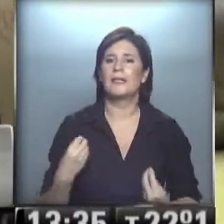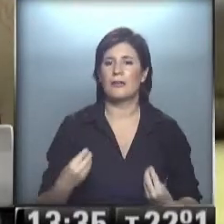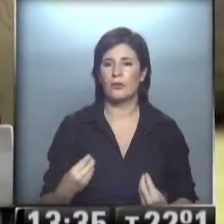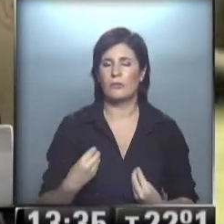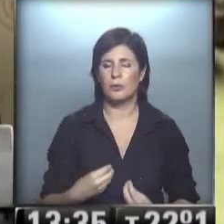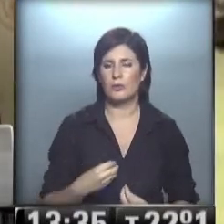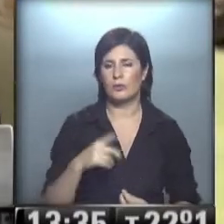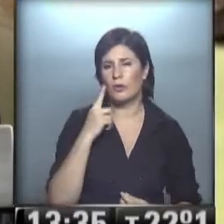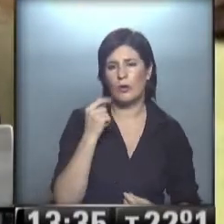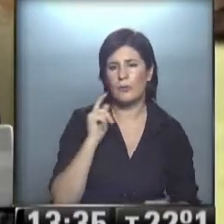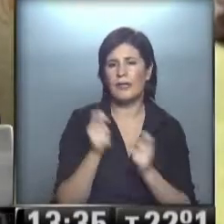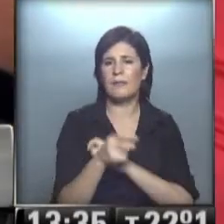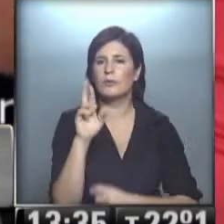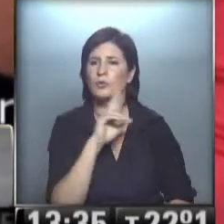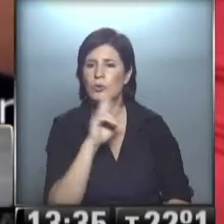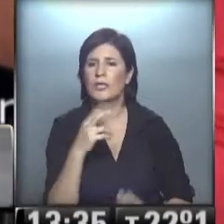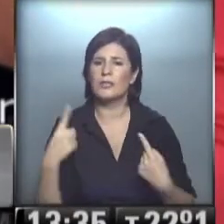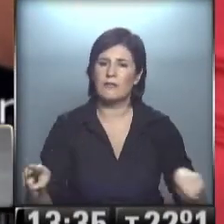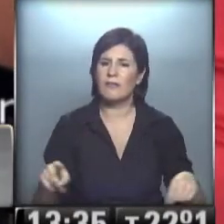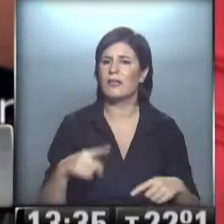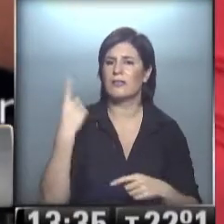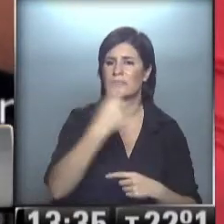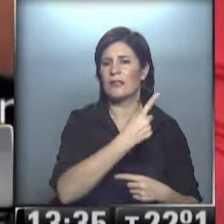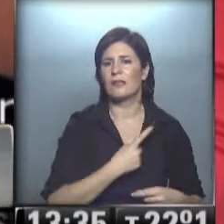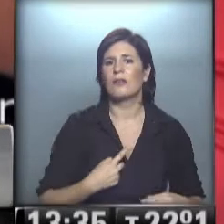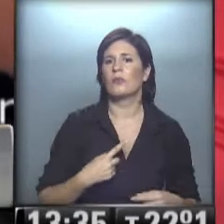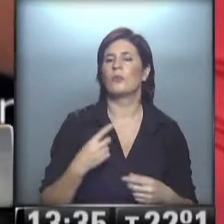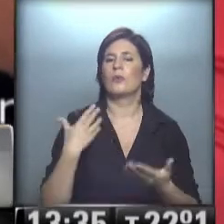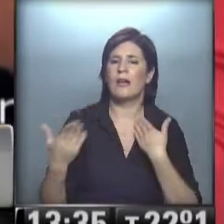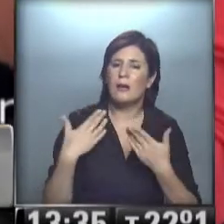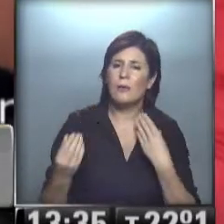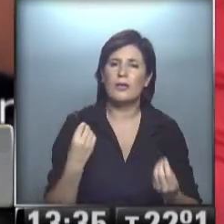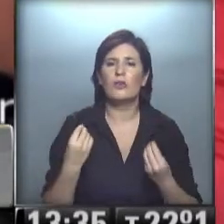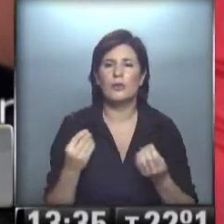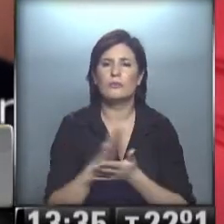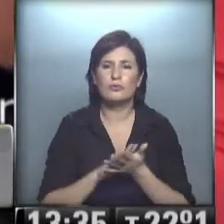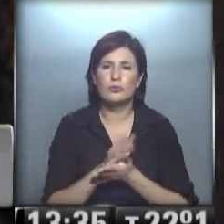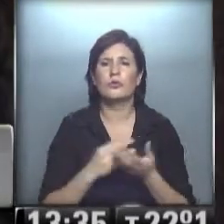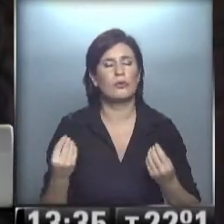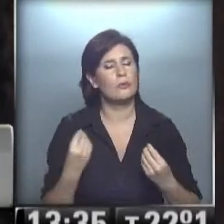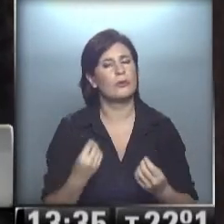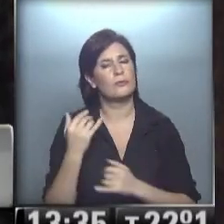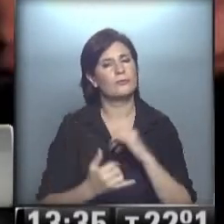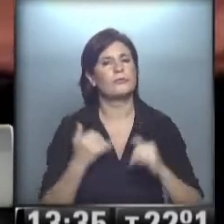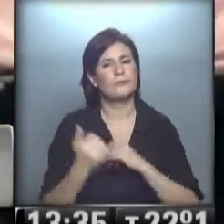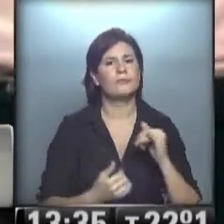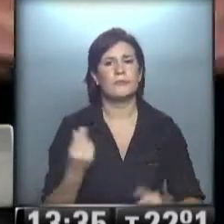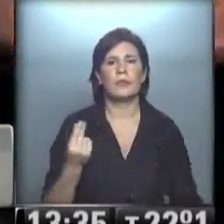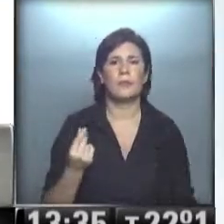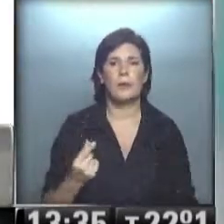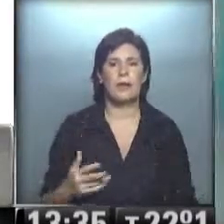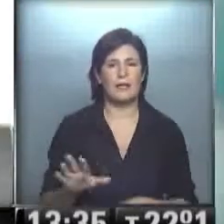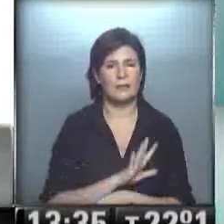aceptación de las diferencias mismas, ¿no? Entre ellas, que uno ve cómo van dialogando. La verdad que es un testimonio tan valioso que es uno de los